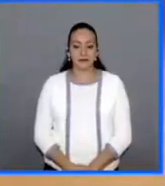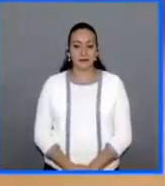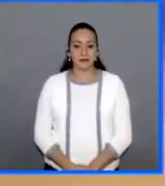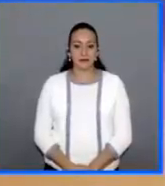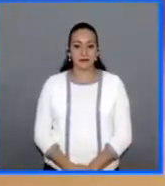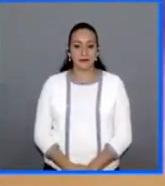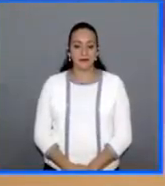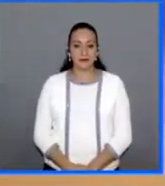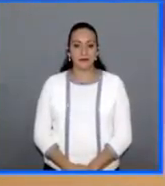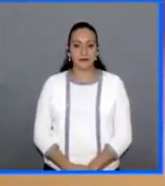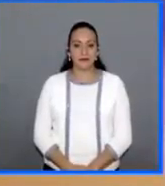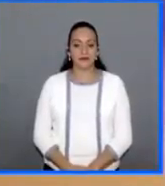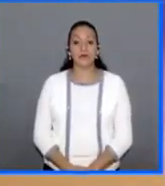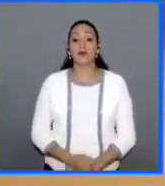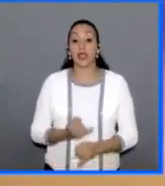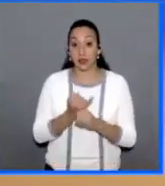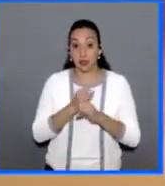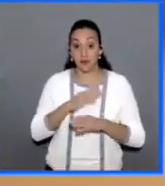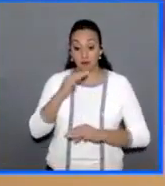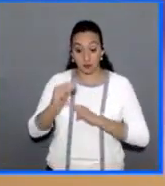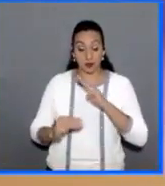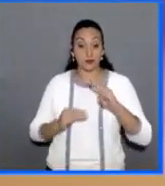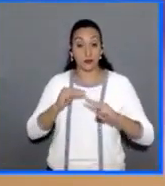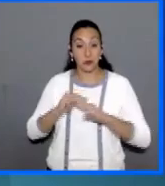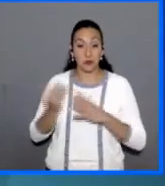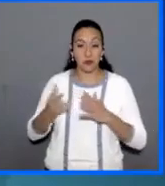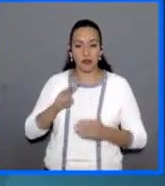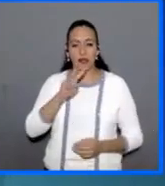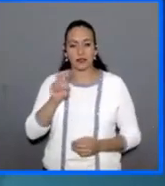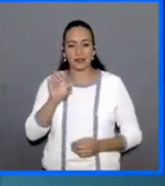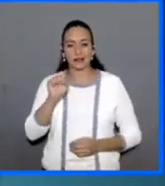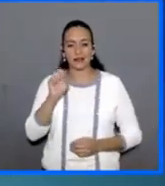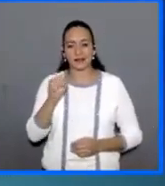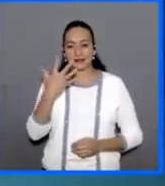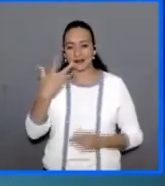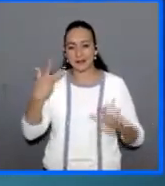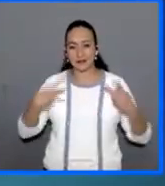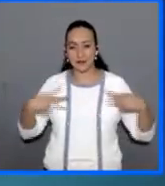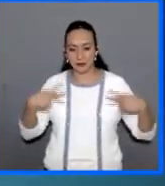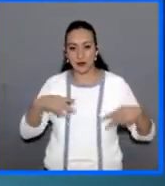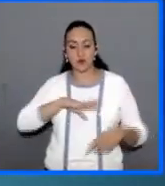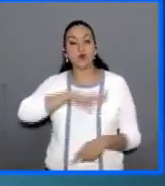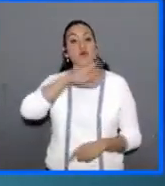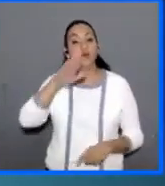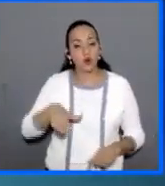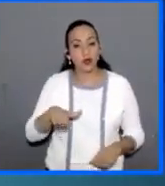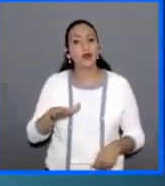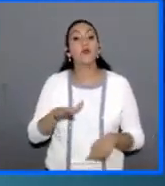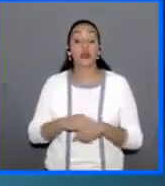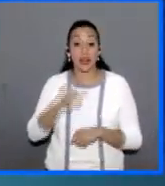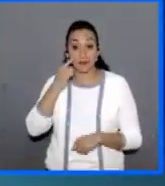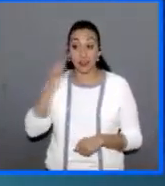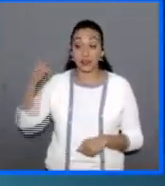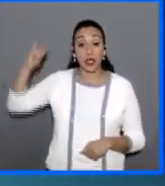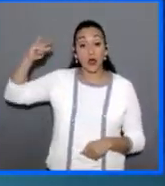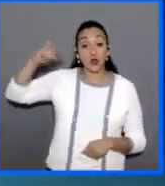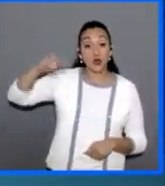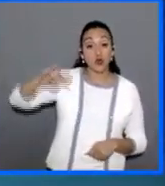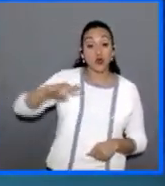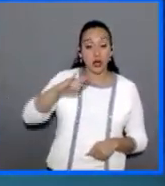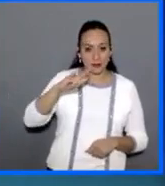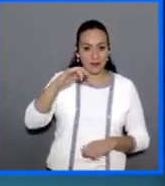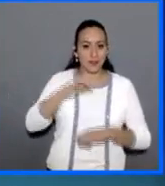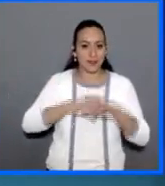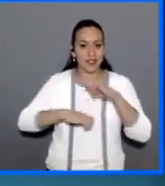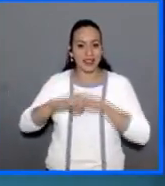Y en información del mundo, al menos 265 personas murieron cuando un avión de la empresa Air India, con destino a